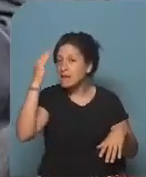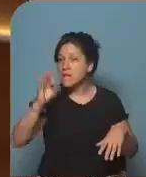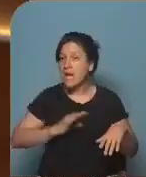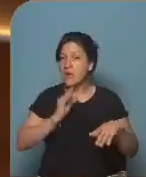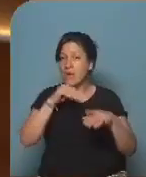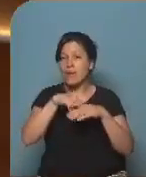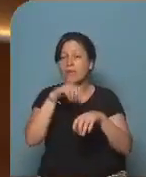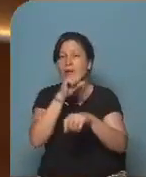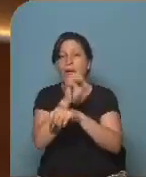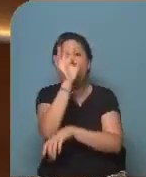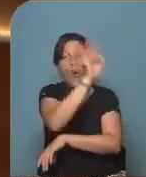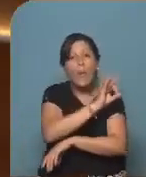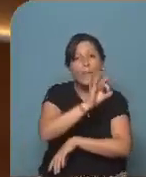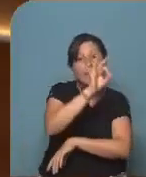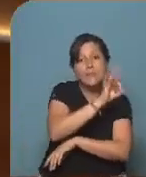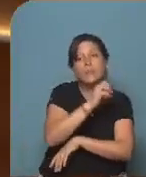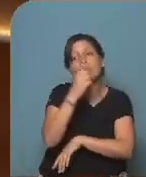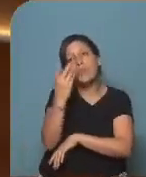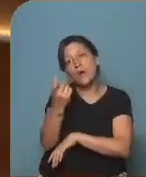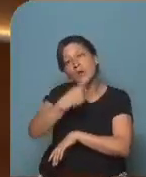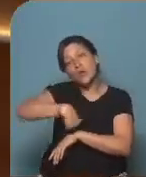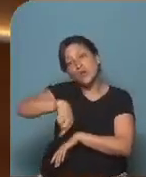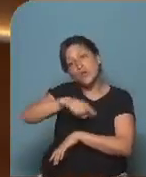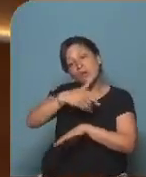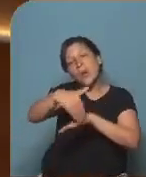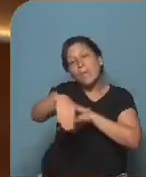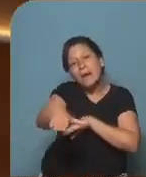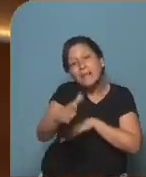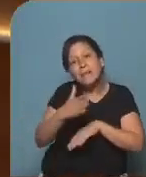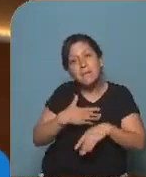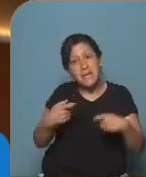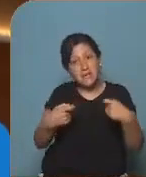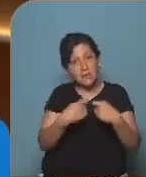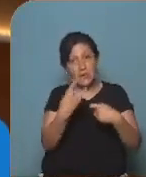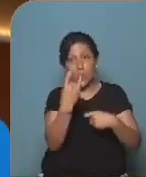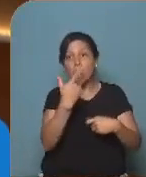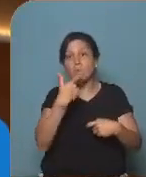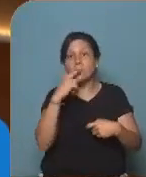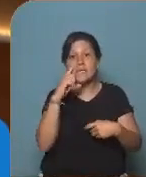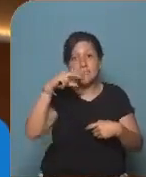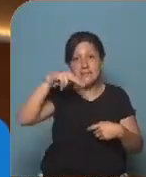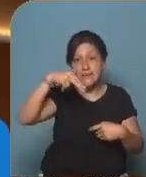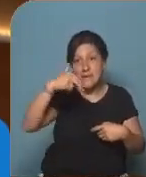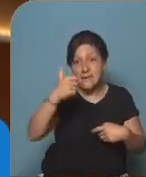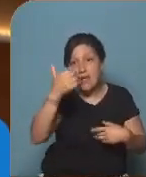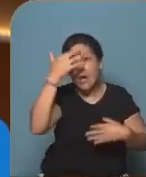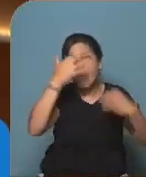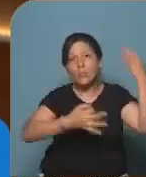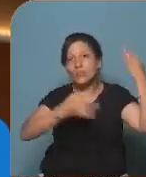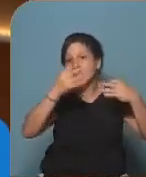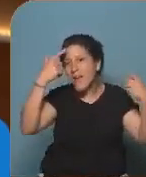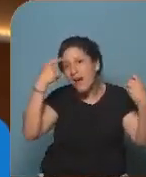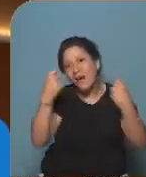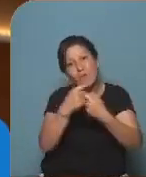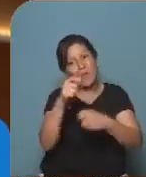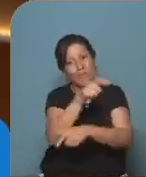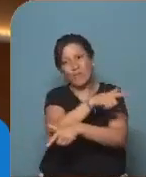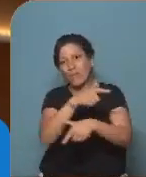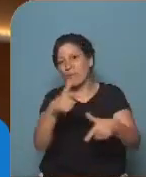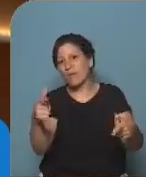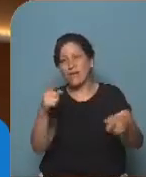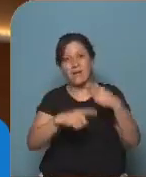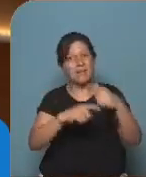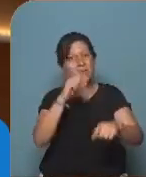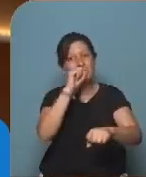opinión con respecto a esto? Bueno, nosotros desde Usina de Justicia no estamos del todo de acuerdo con este tipo de política penal